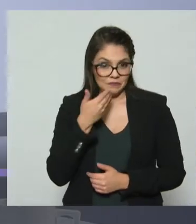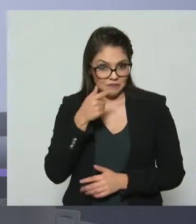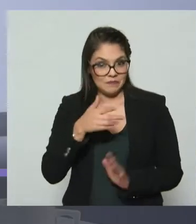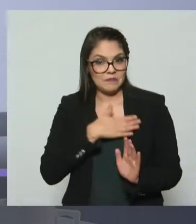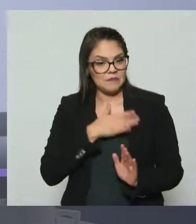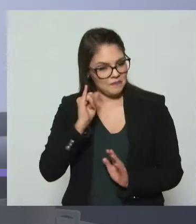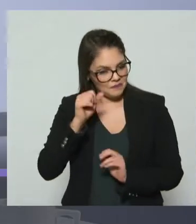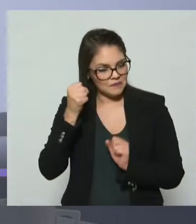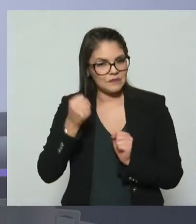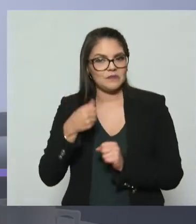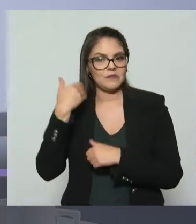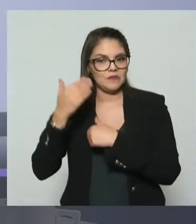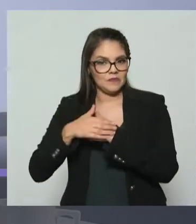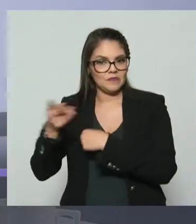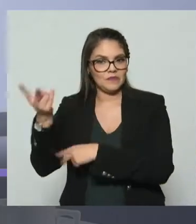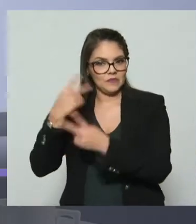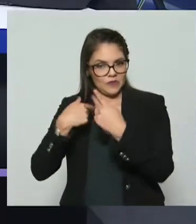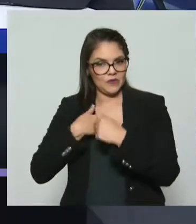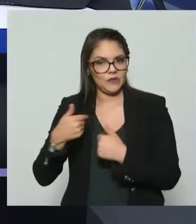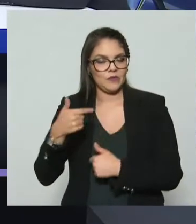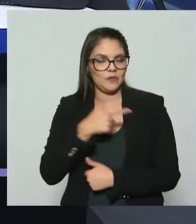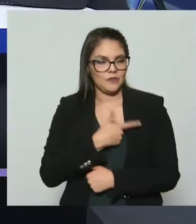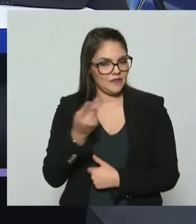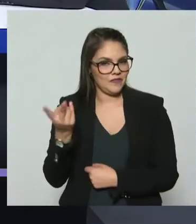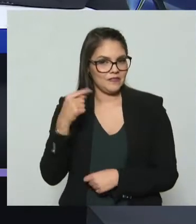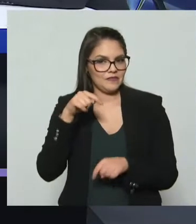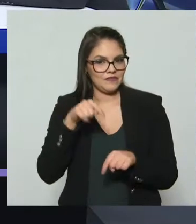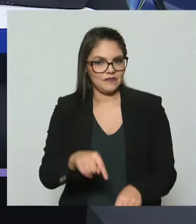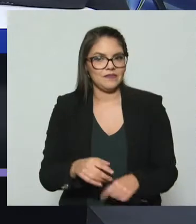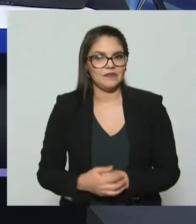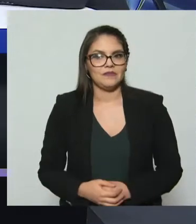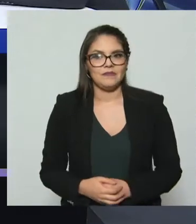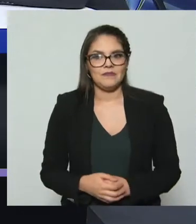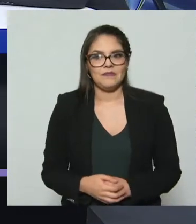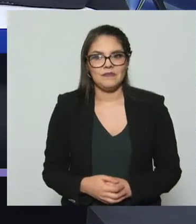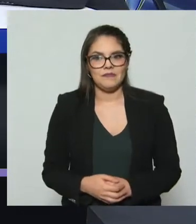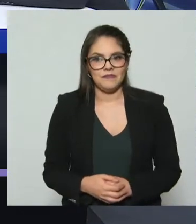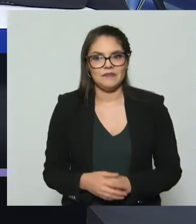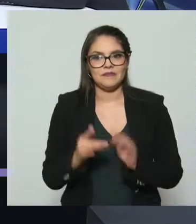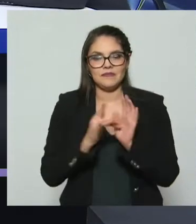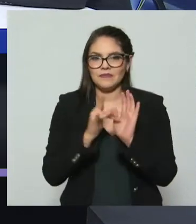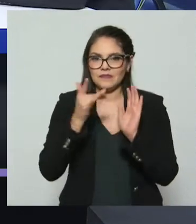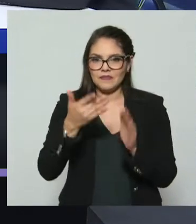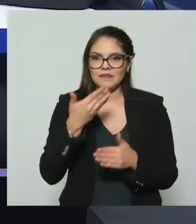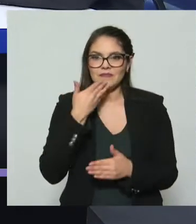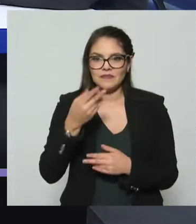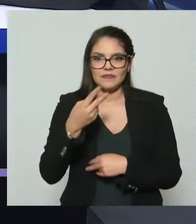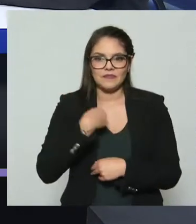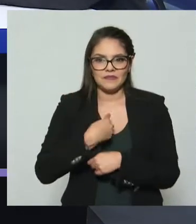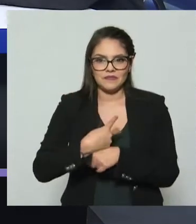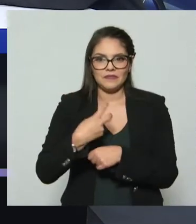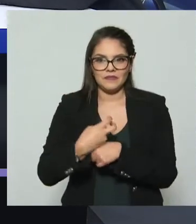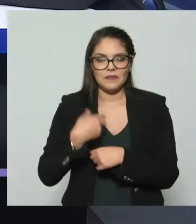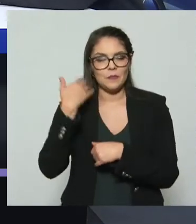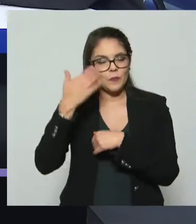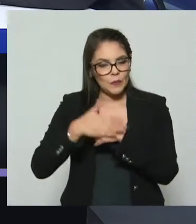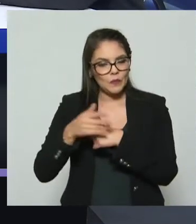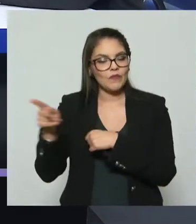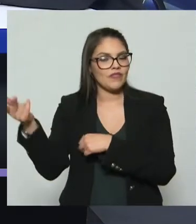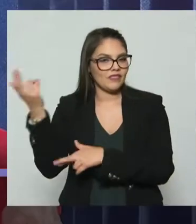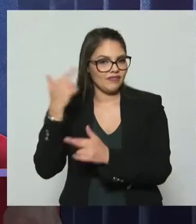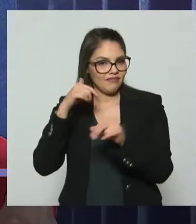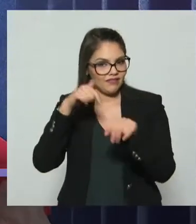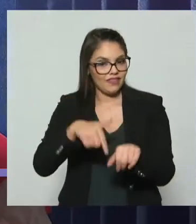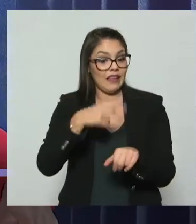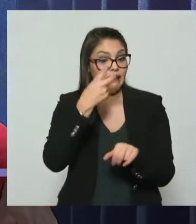Mariana. ¿Sí? Cuando guste, estamos a la orden. Pues conste, Muchas lo gracias amarramos, por la invitación. ya, ¿sale? Pues aquí vamos a tenerte, por supuesto, con este